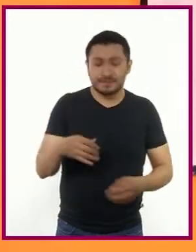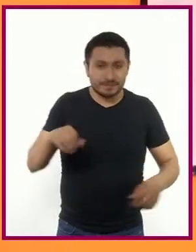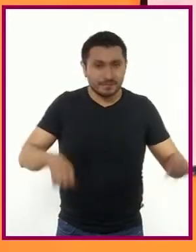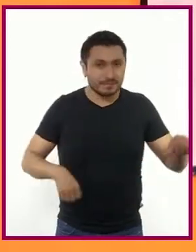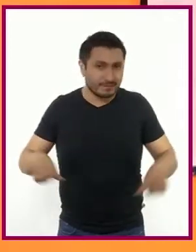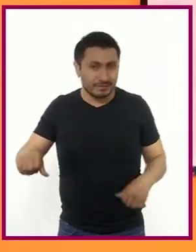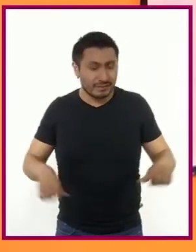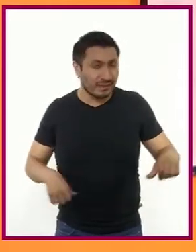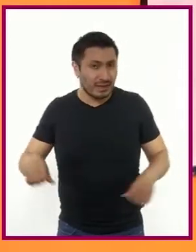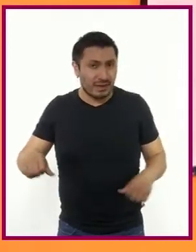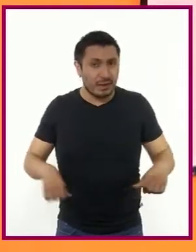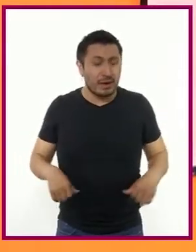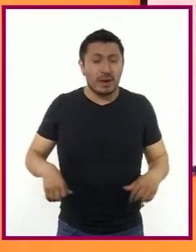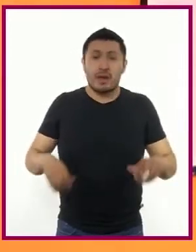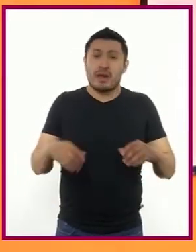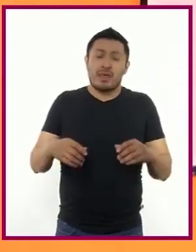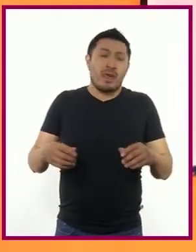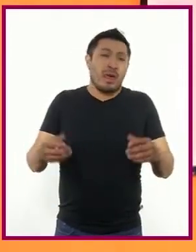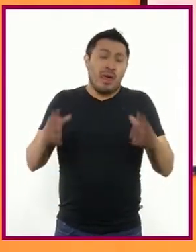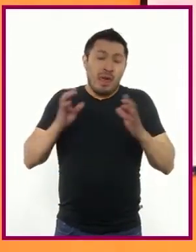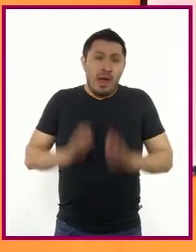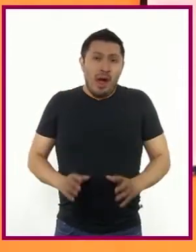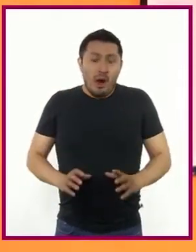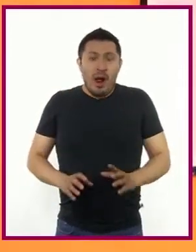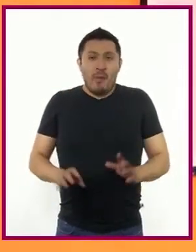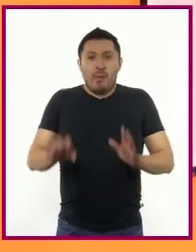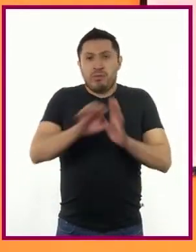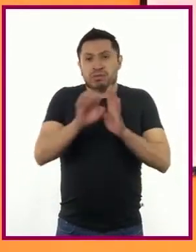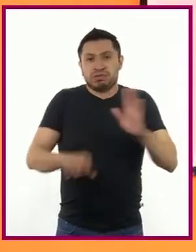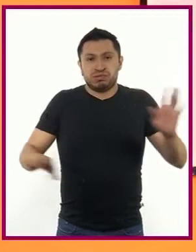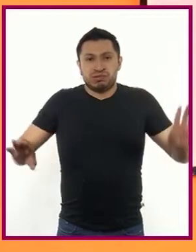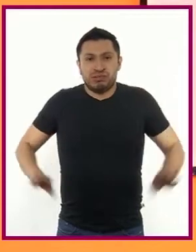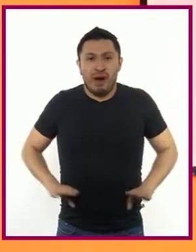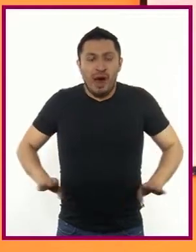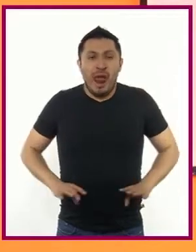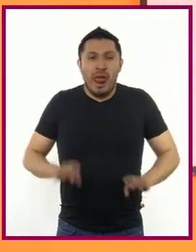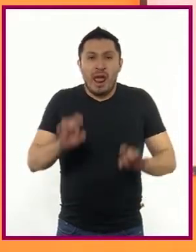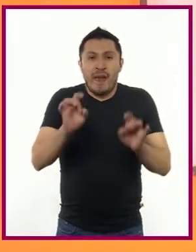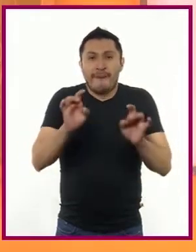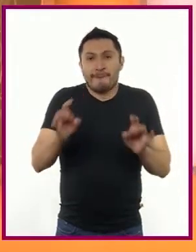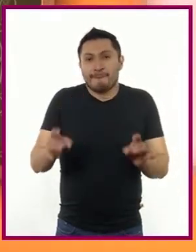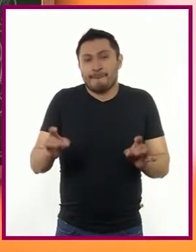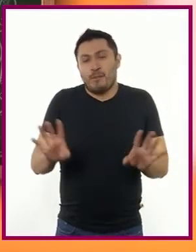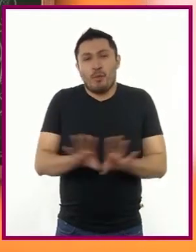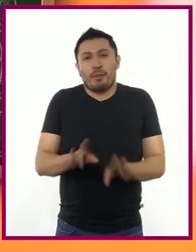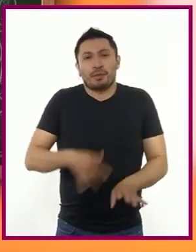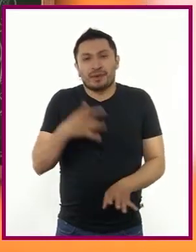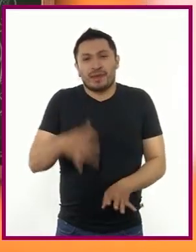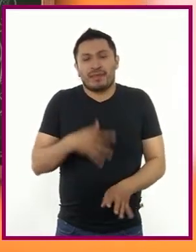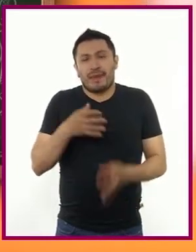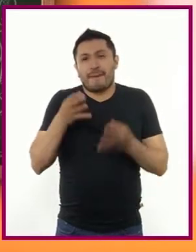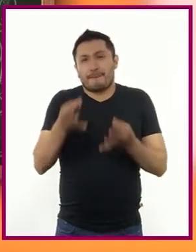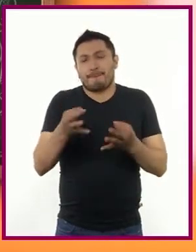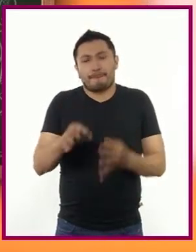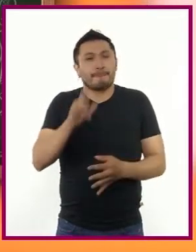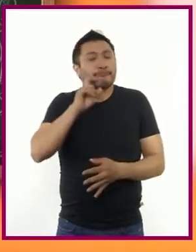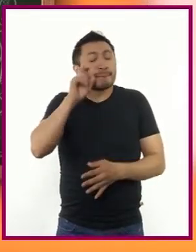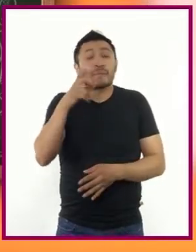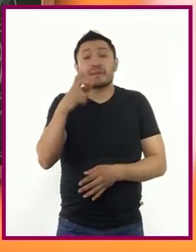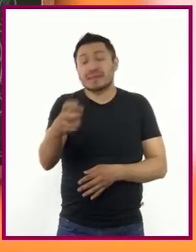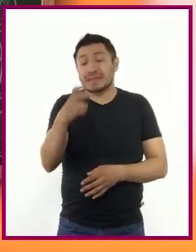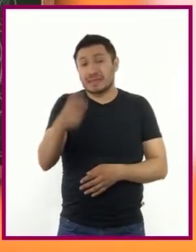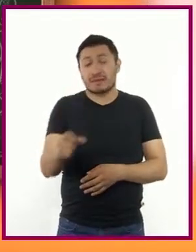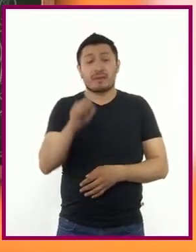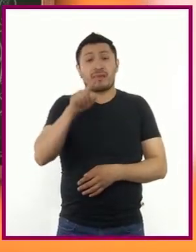los órganos reproductores, como en el comportamiento y en los impulsos sexuales. Estas hormonas también influyen en